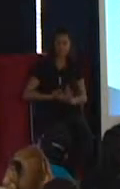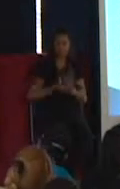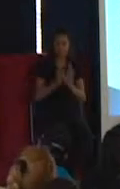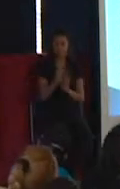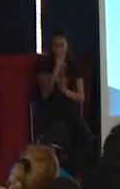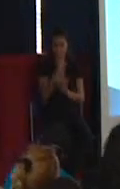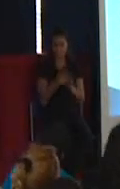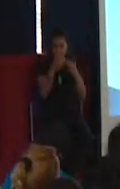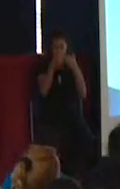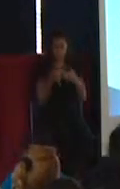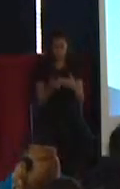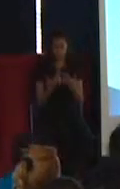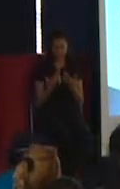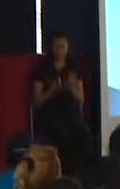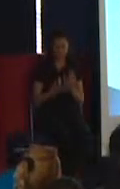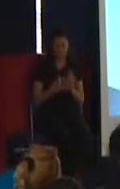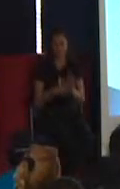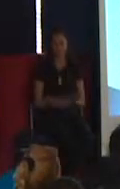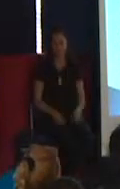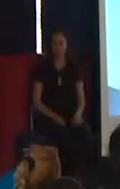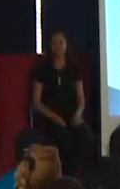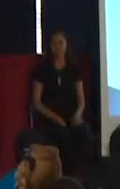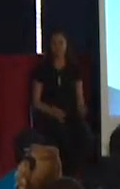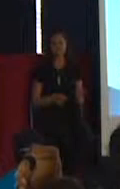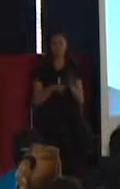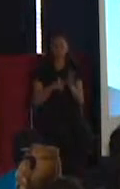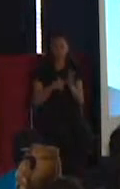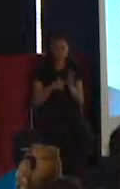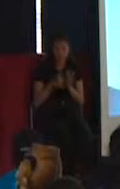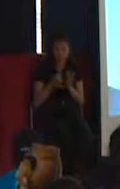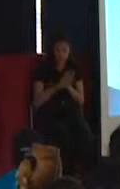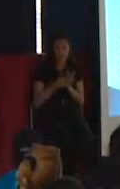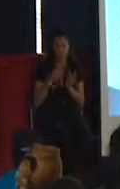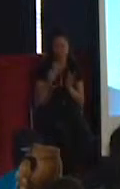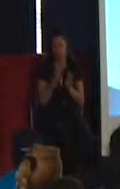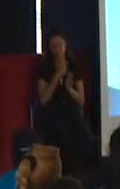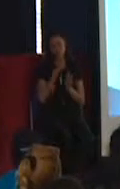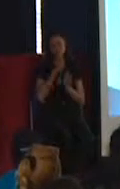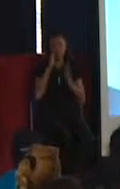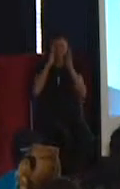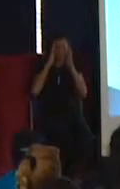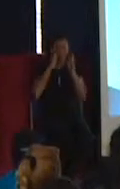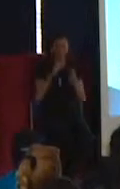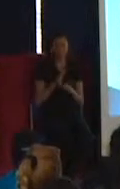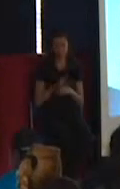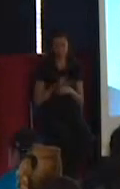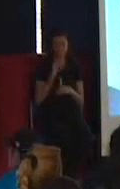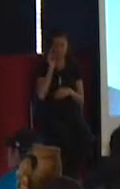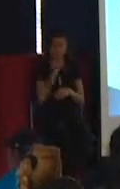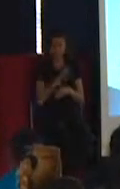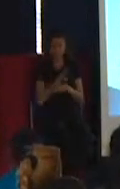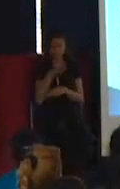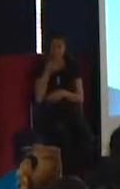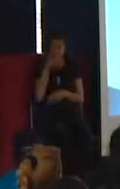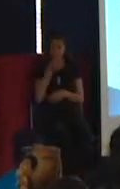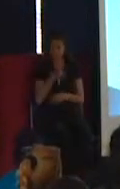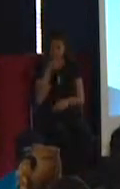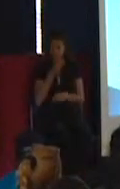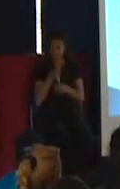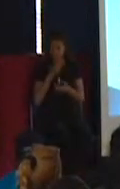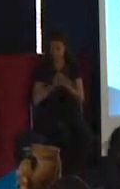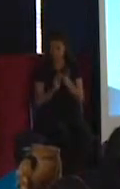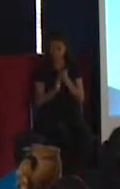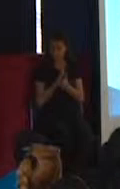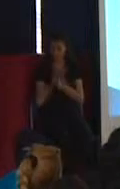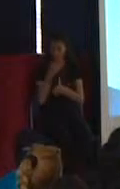con discapacidad. Entonces, ahí es donde tenemos que estar nosotros mirando si efectivamente se está haciendo lo que nos están